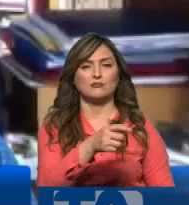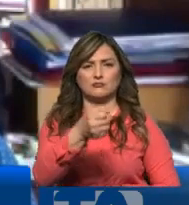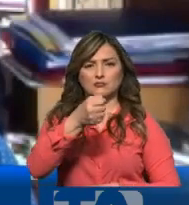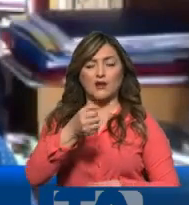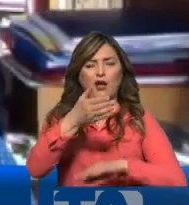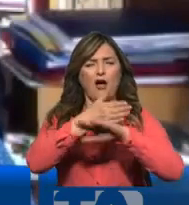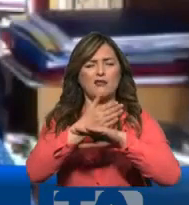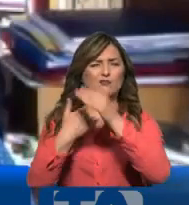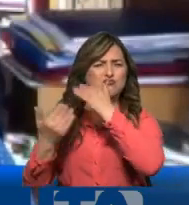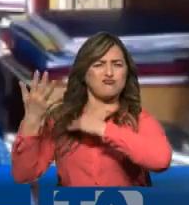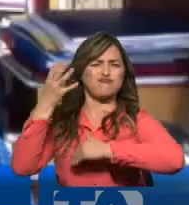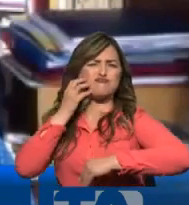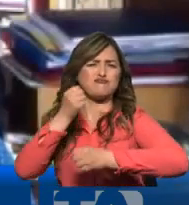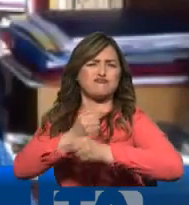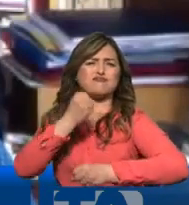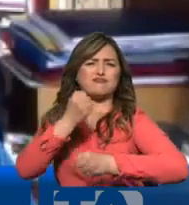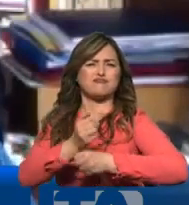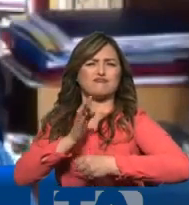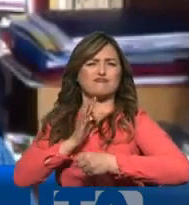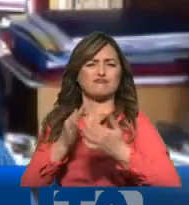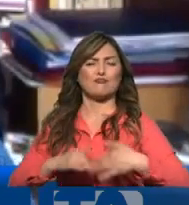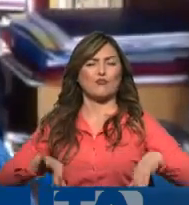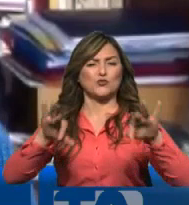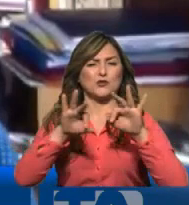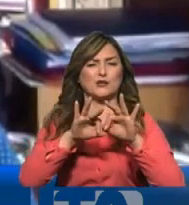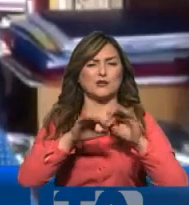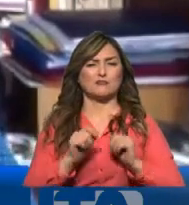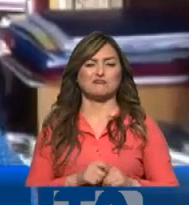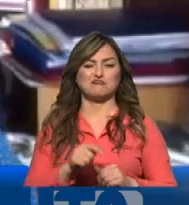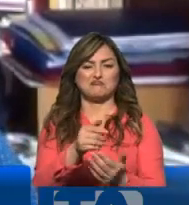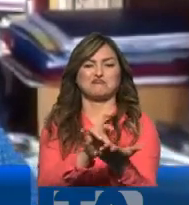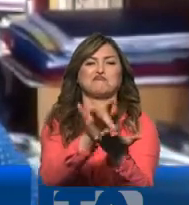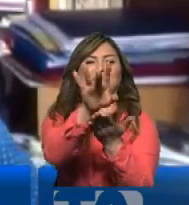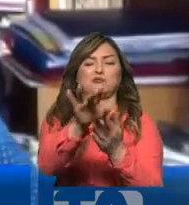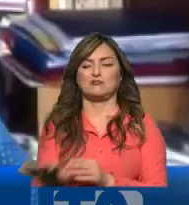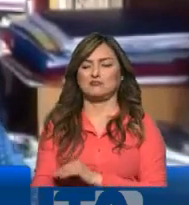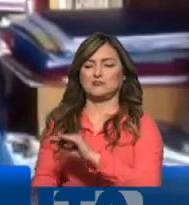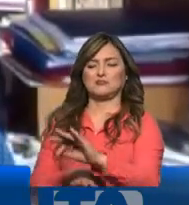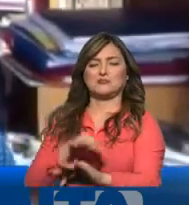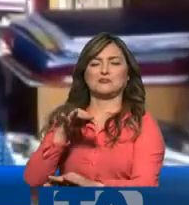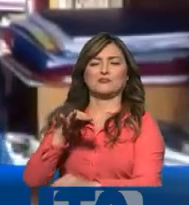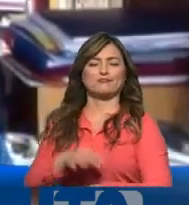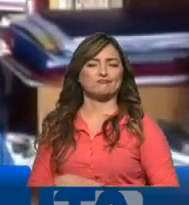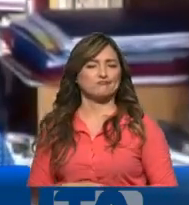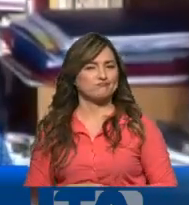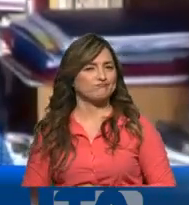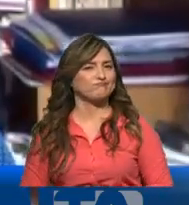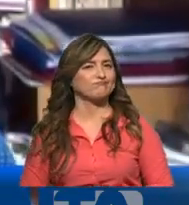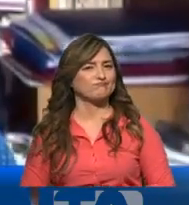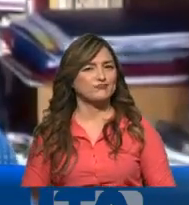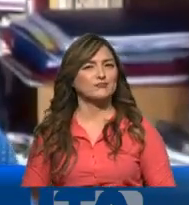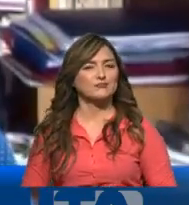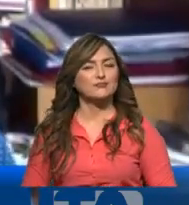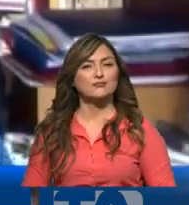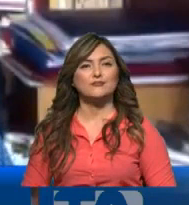de técnica, de trabajo importante, pues estos han sido puestos de lado. Eso me habla a mí de una suerte